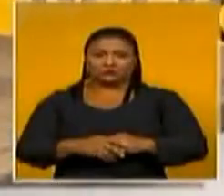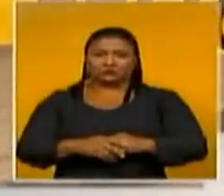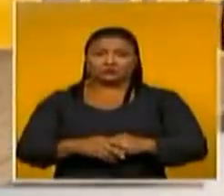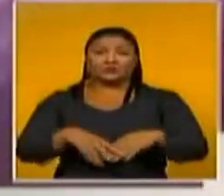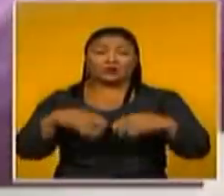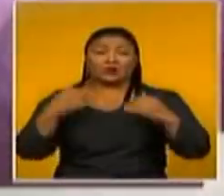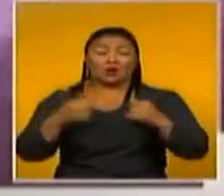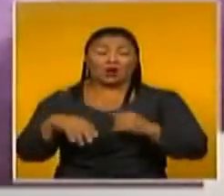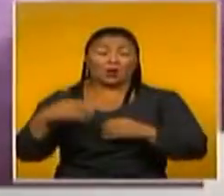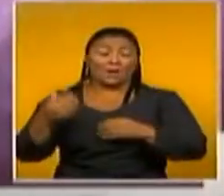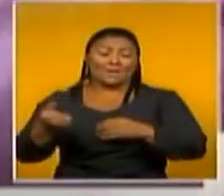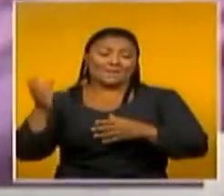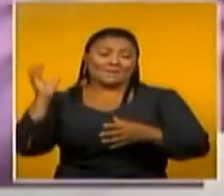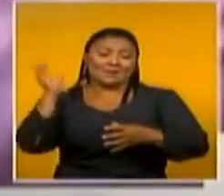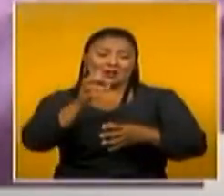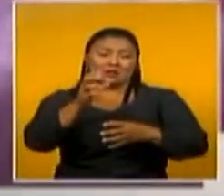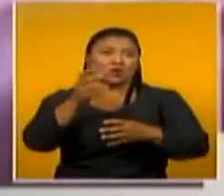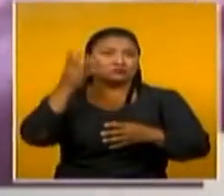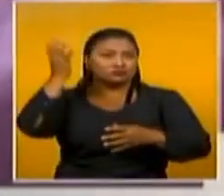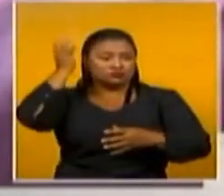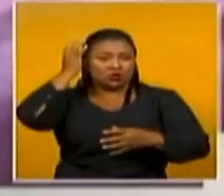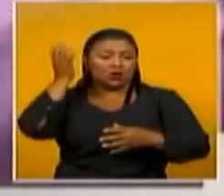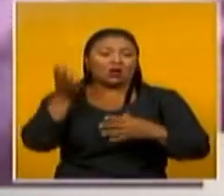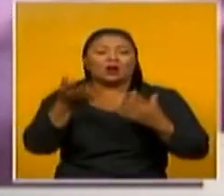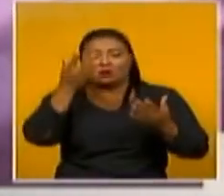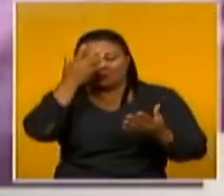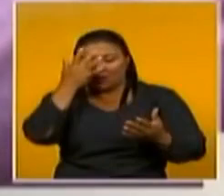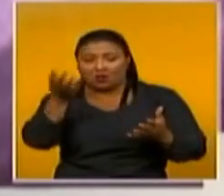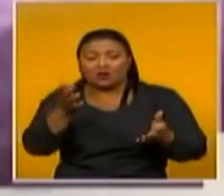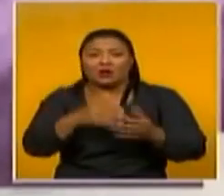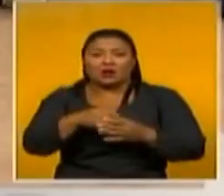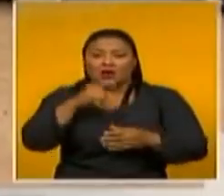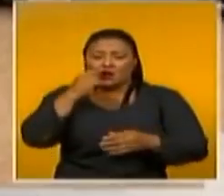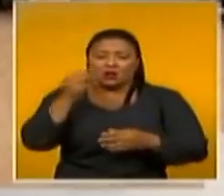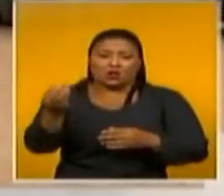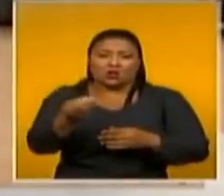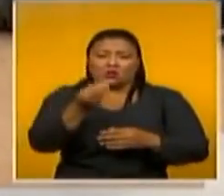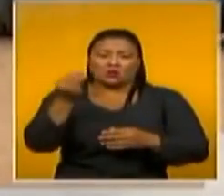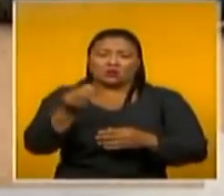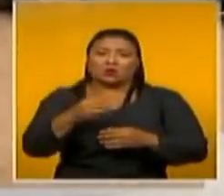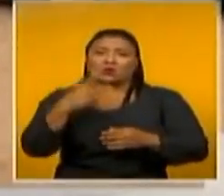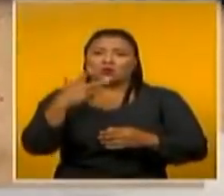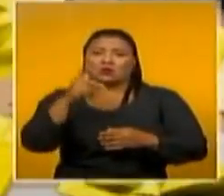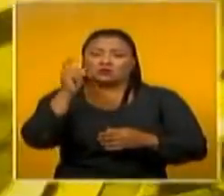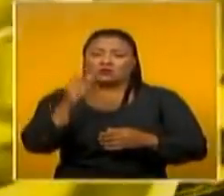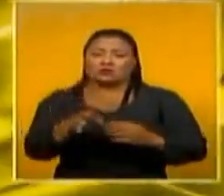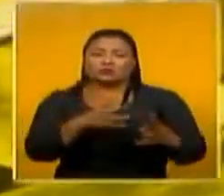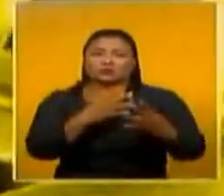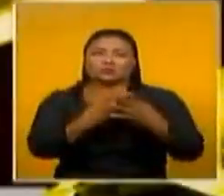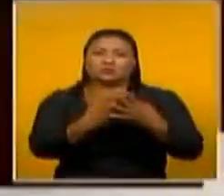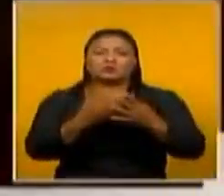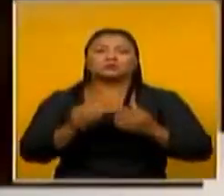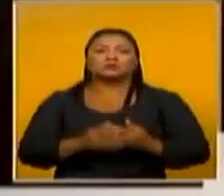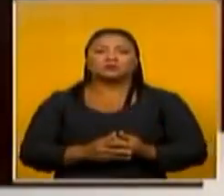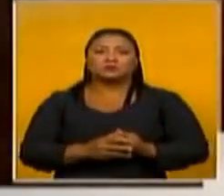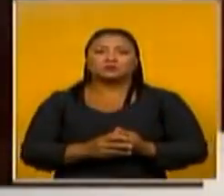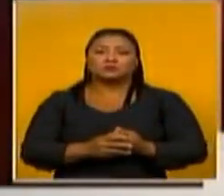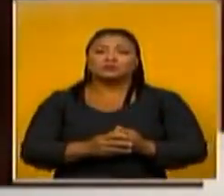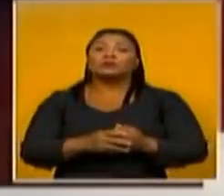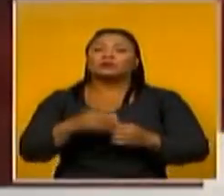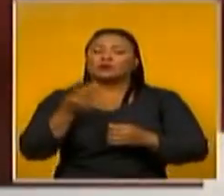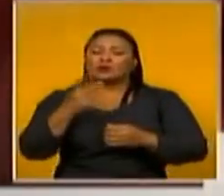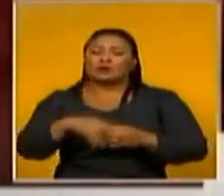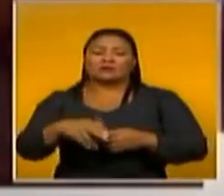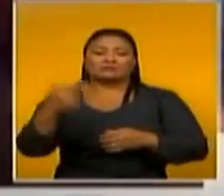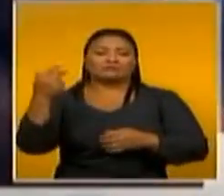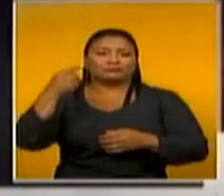Lo mataron con bloque de cemento por propasarse con menor. Hay tres detenidos. Lo asesinaron